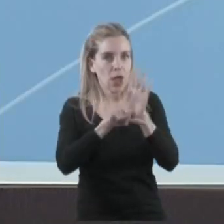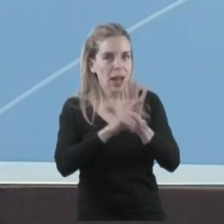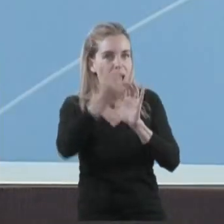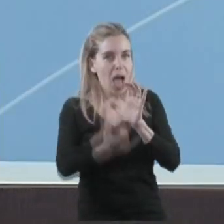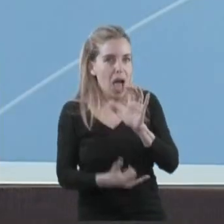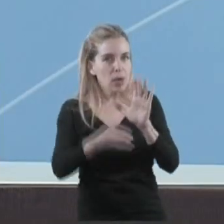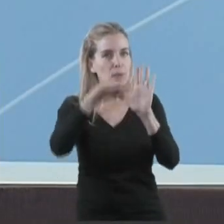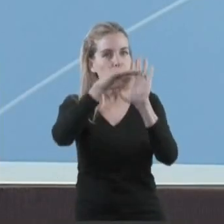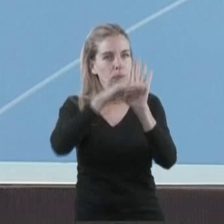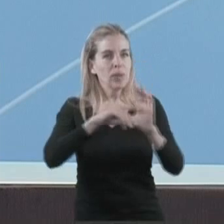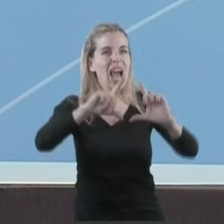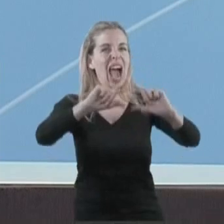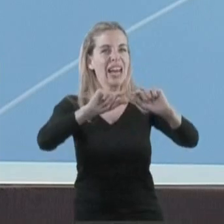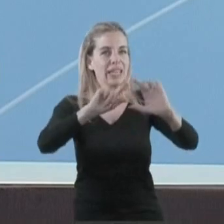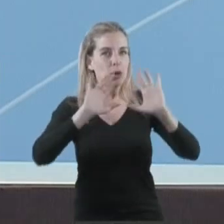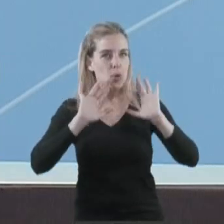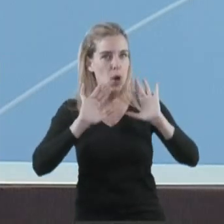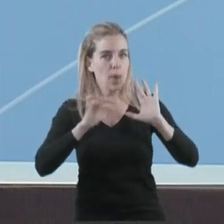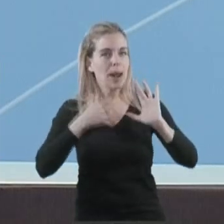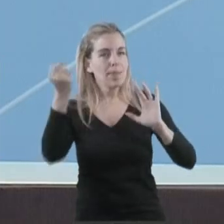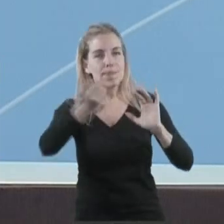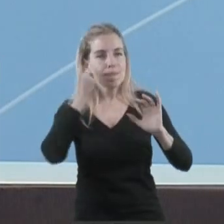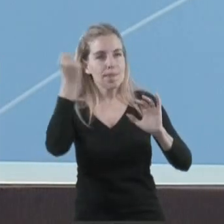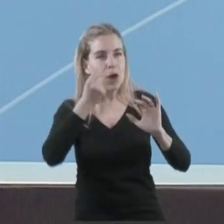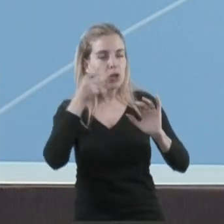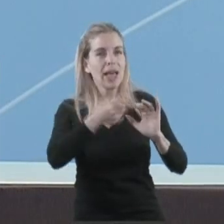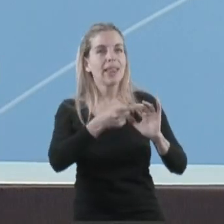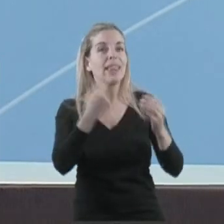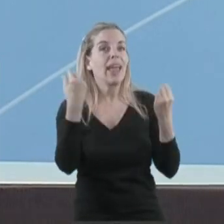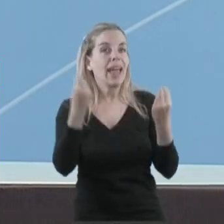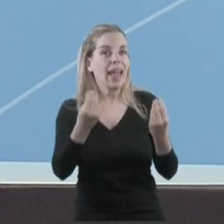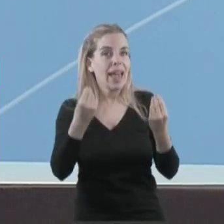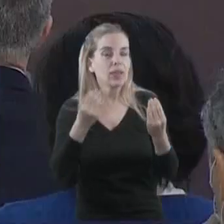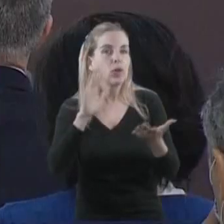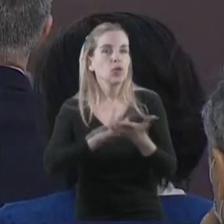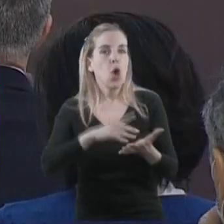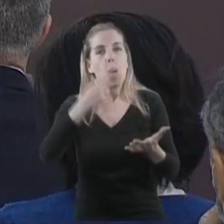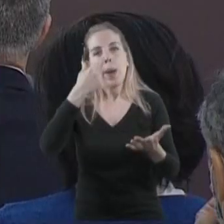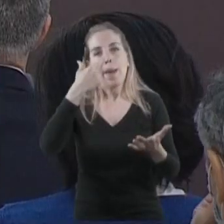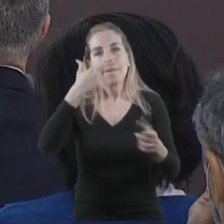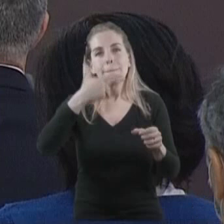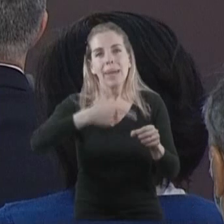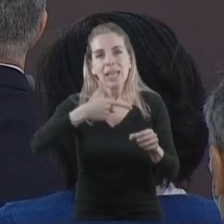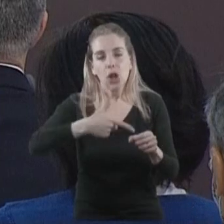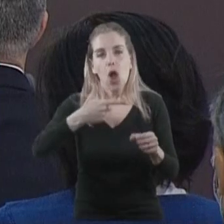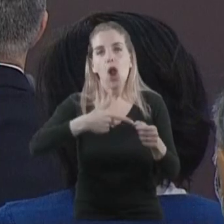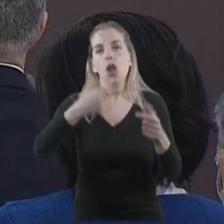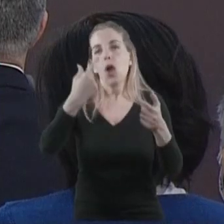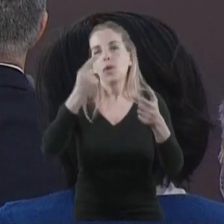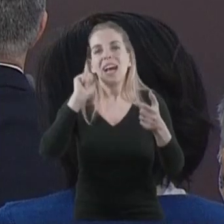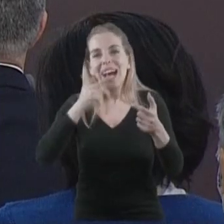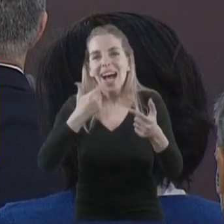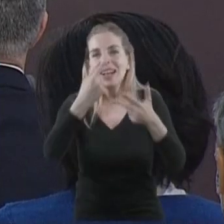de ley de hidrocarburos al que quiero darle particular importancia, que tiene que ver con construir un camino de sustentabilidad.